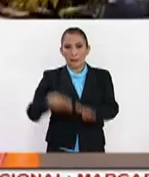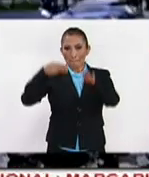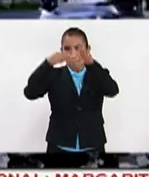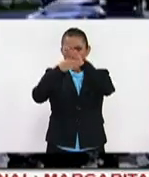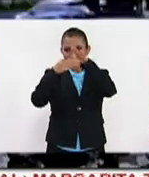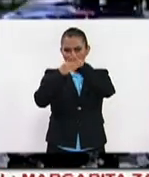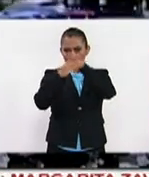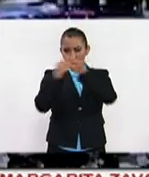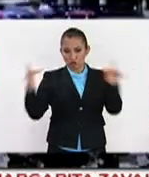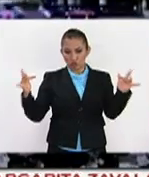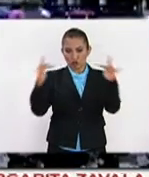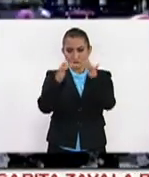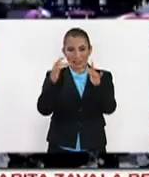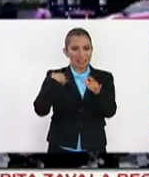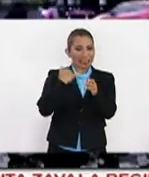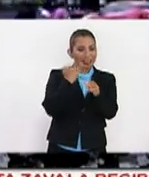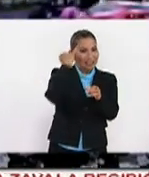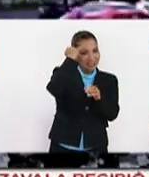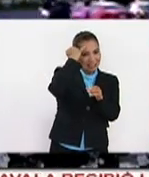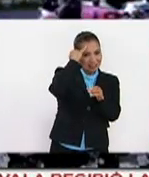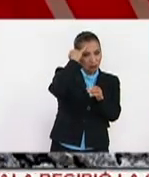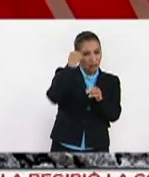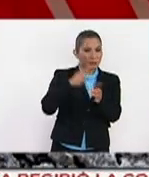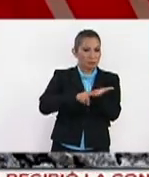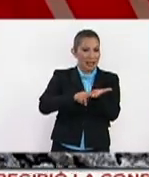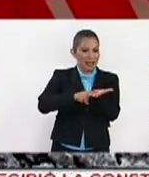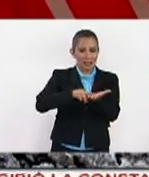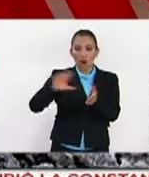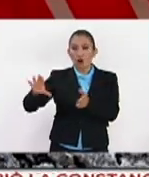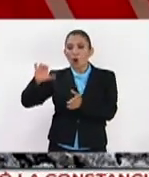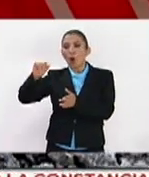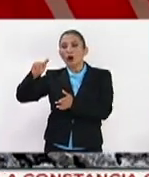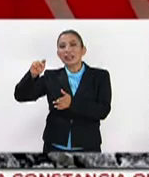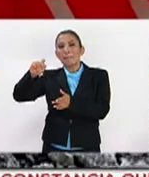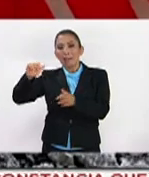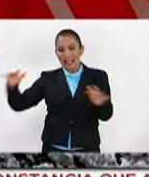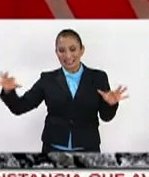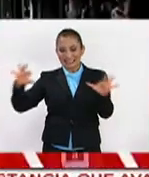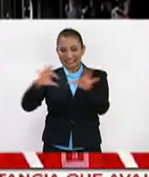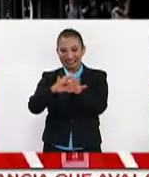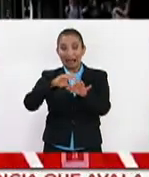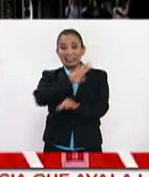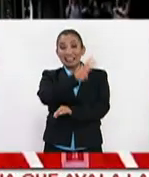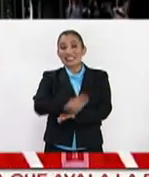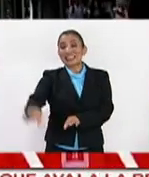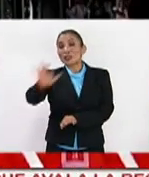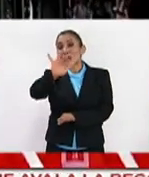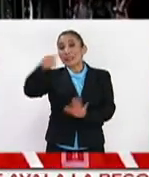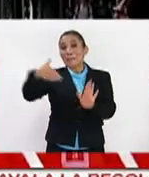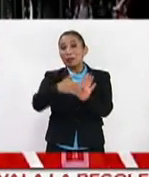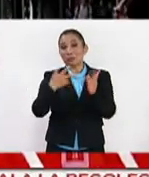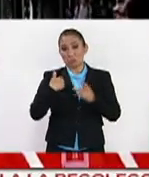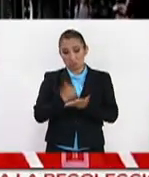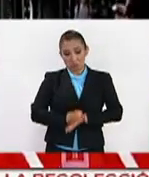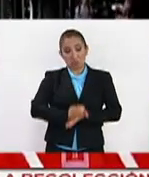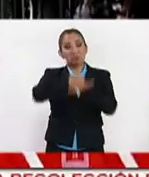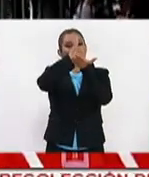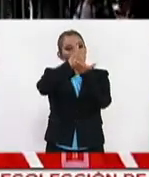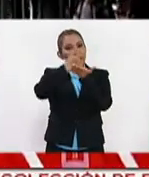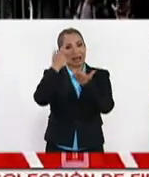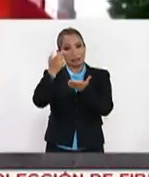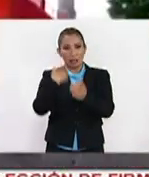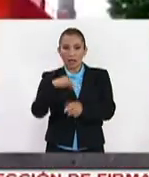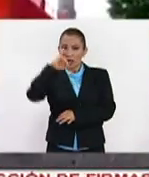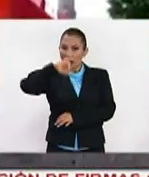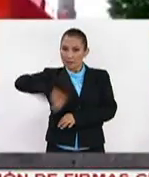Metrobús que conectará a la estación Indios Verdes del metro con la zona de Cuautepec beneficiará a más de 350,000 personas,